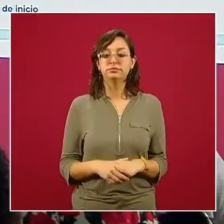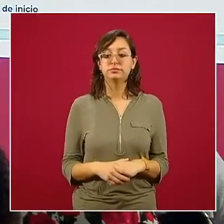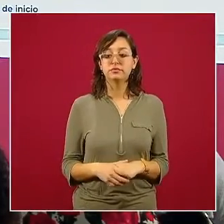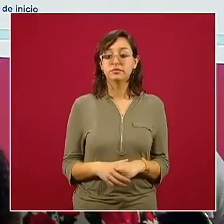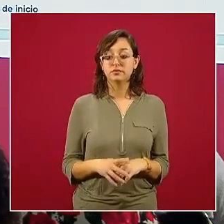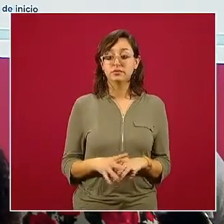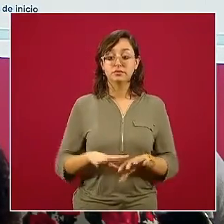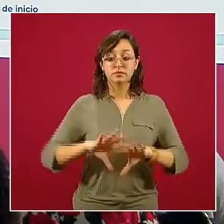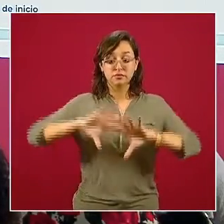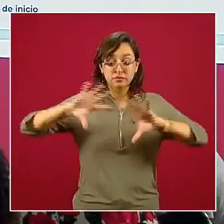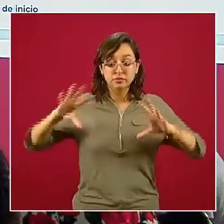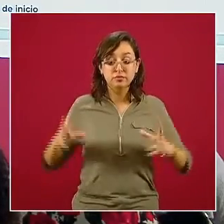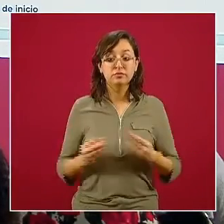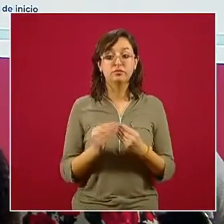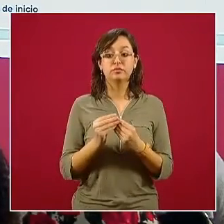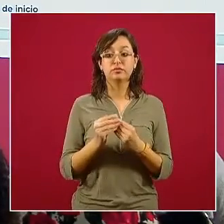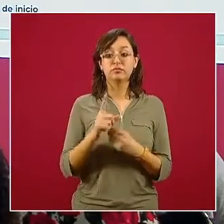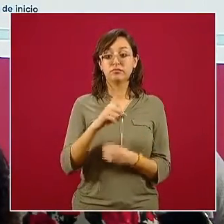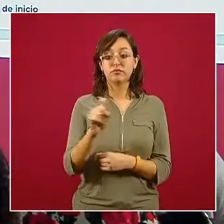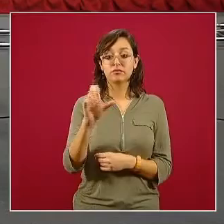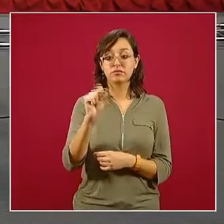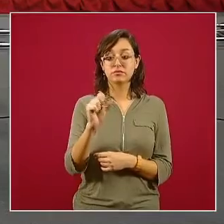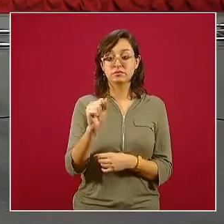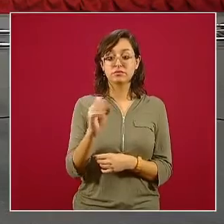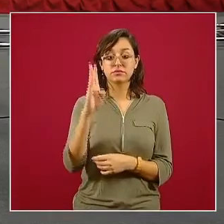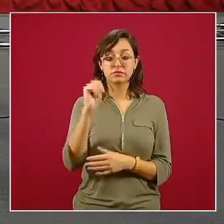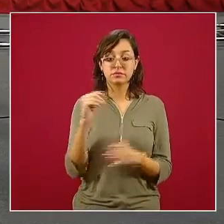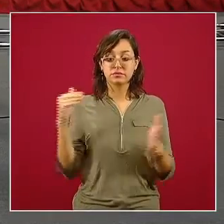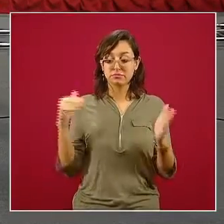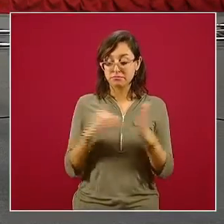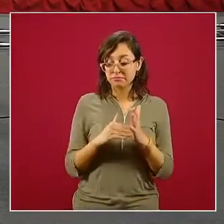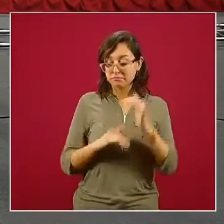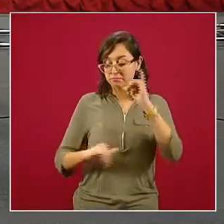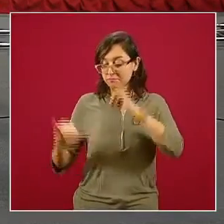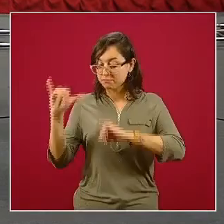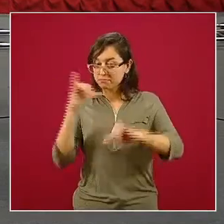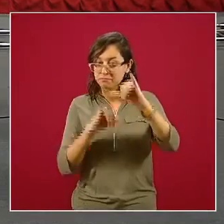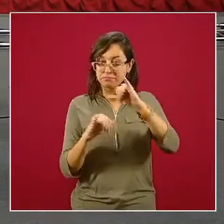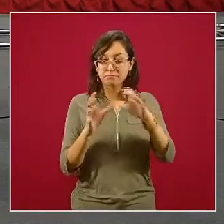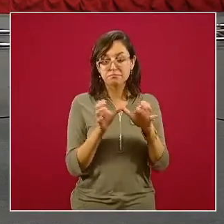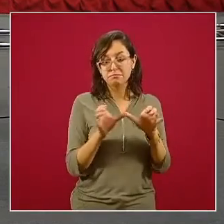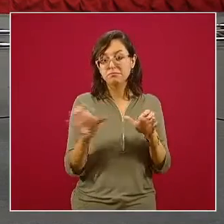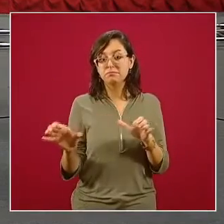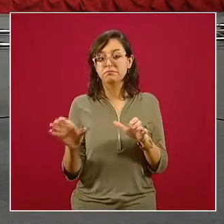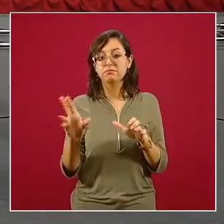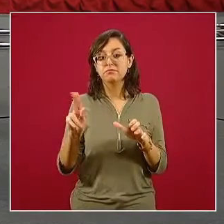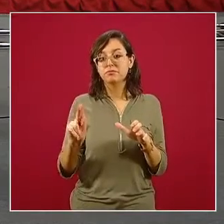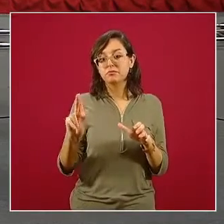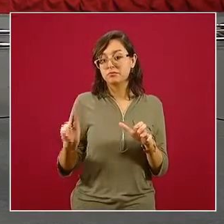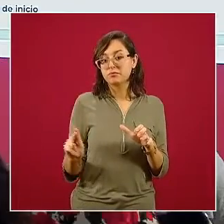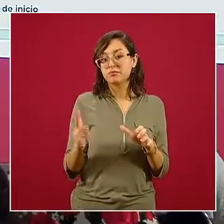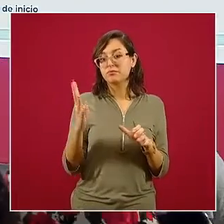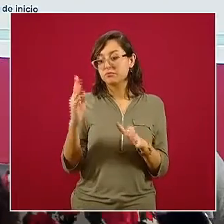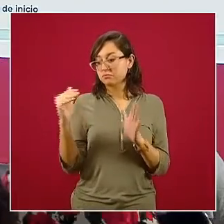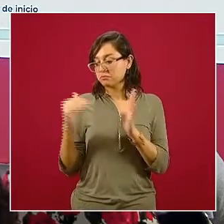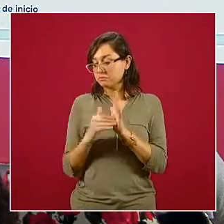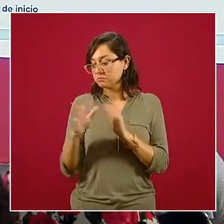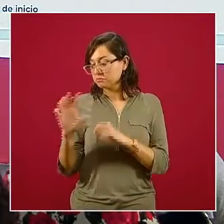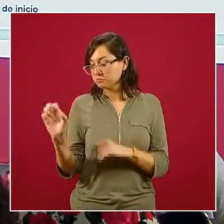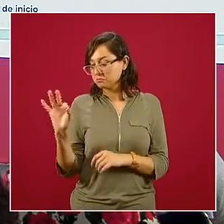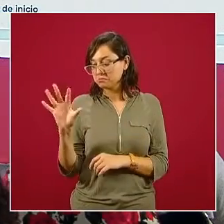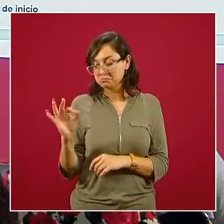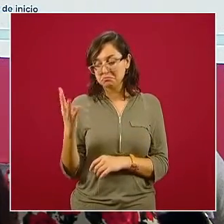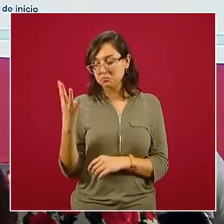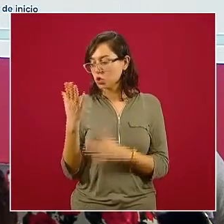169.000 han sido estudiadas en todo este periodo, resultando en 92.544 que fueron estudiadas y